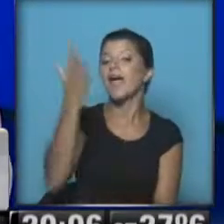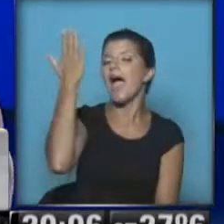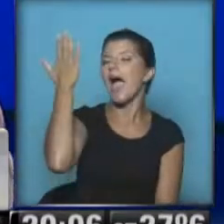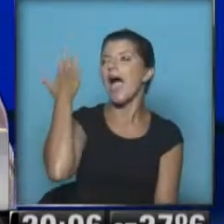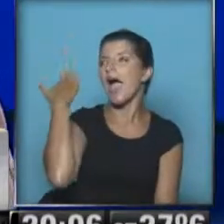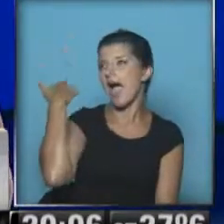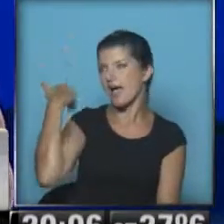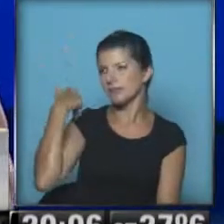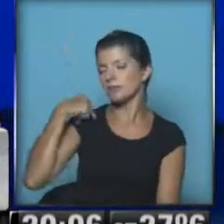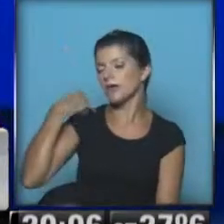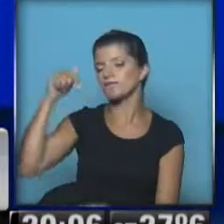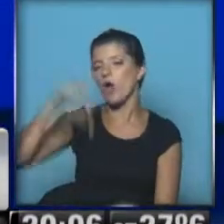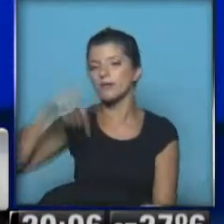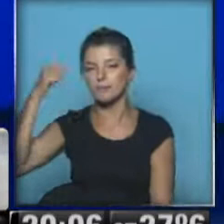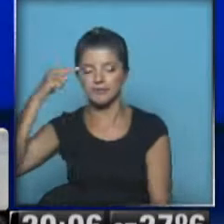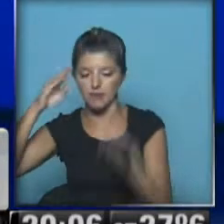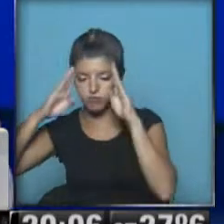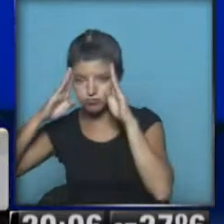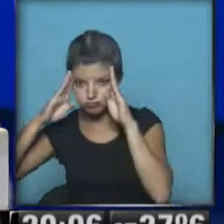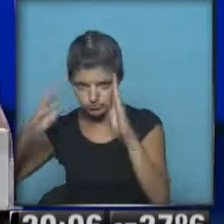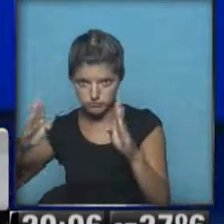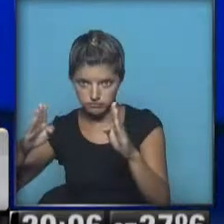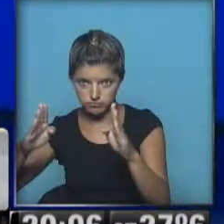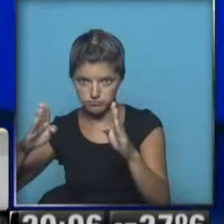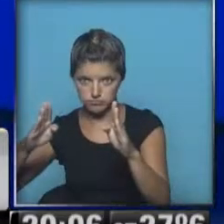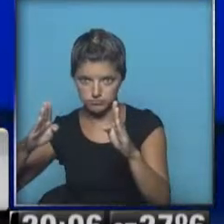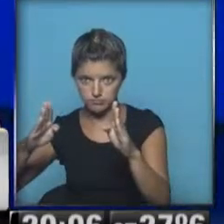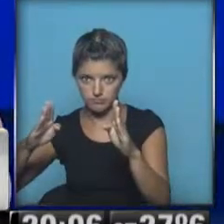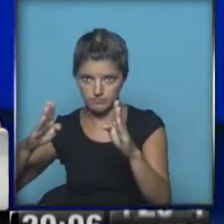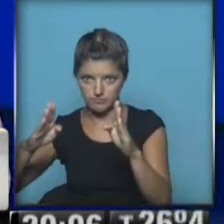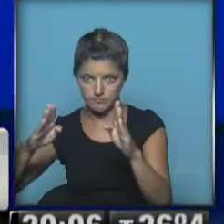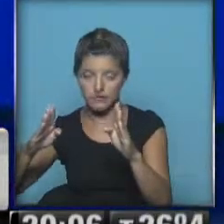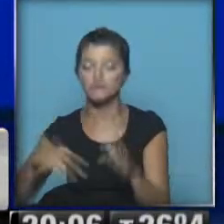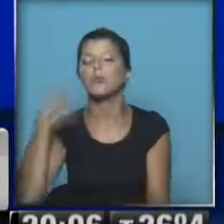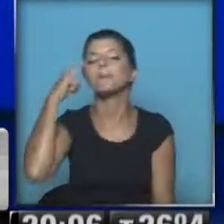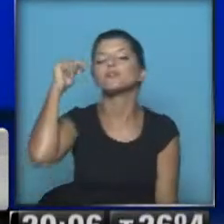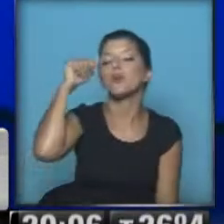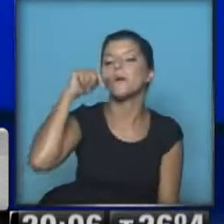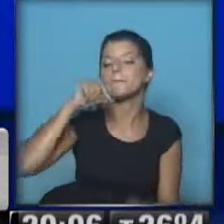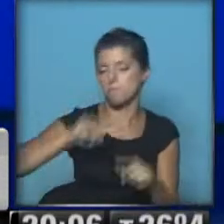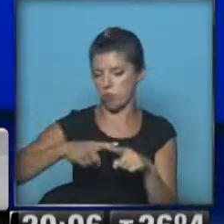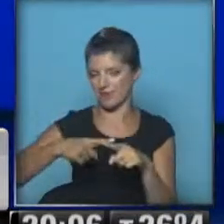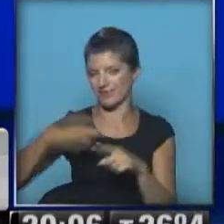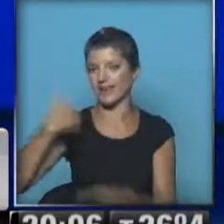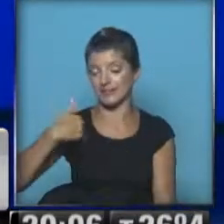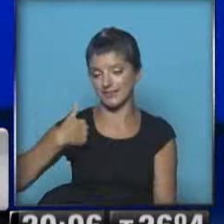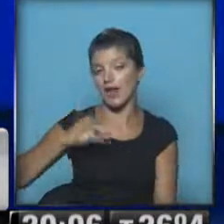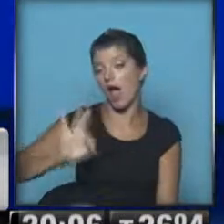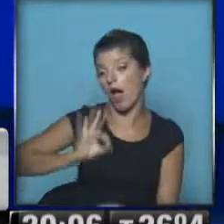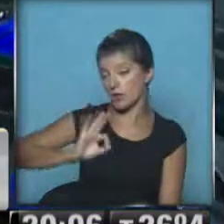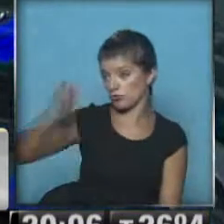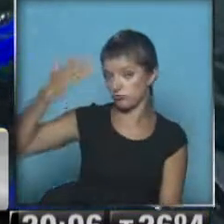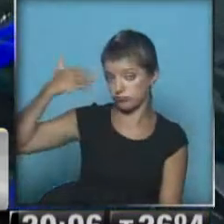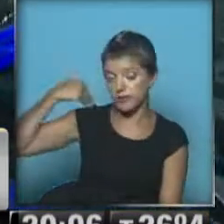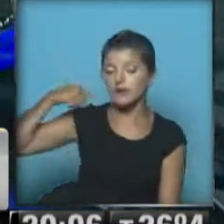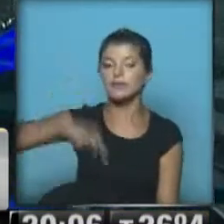enfatiza las identidades partidarias que podrían convivir en el universo opositor. Me parece que la política argentina hace algunos años tiene como